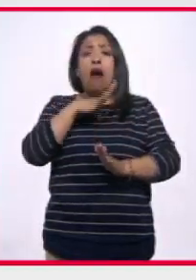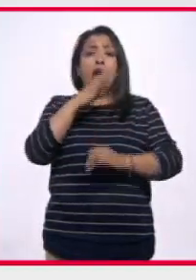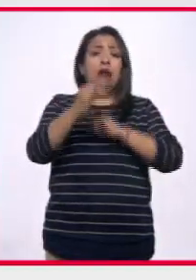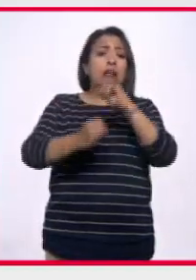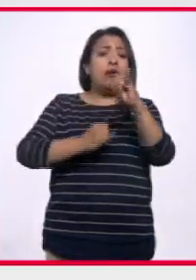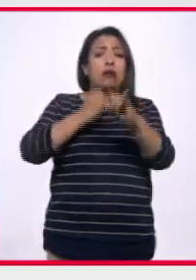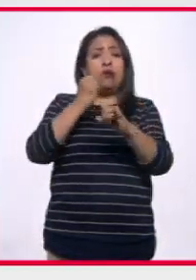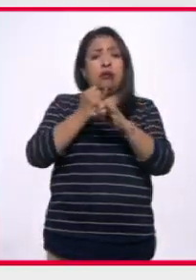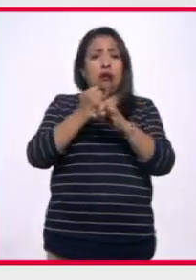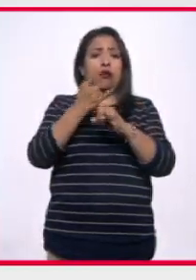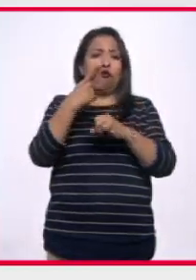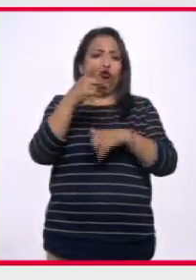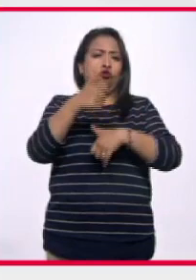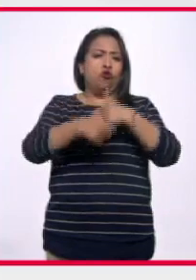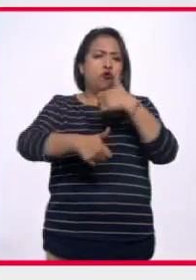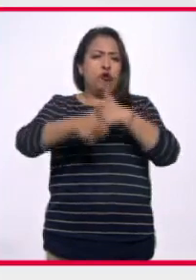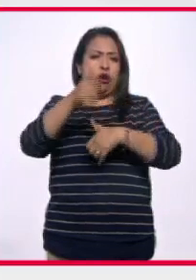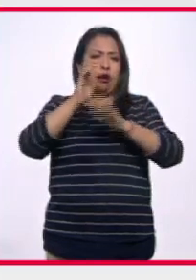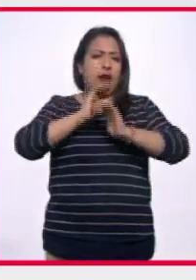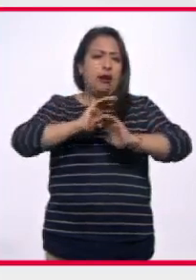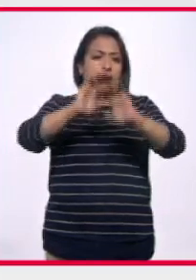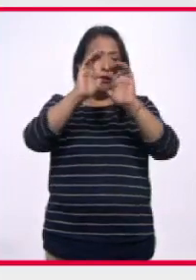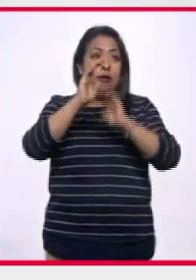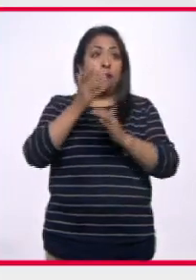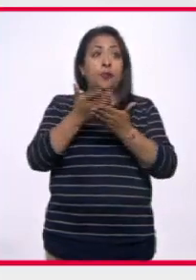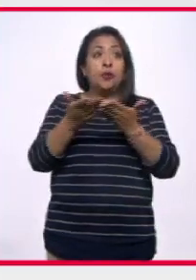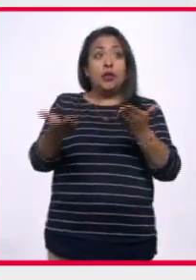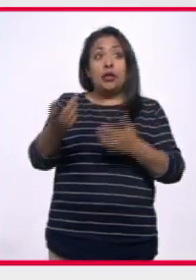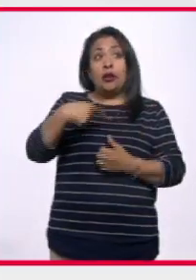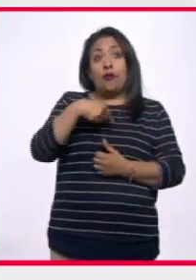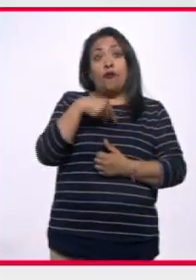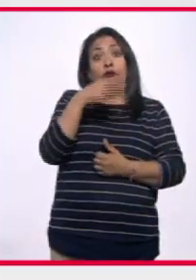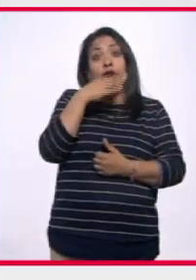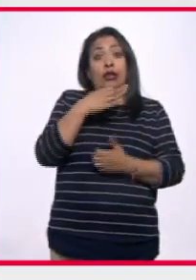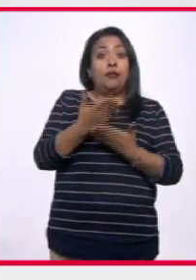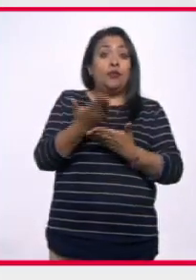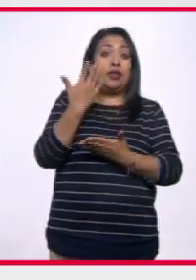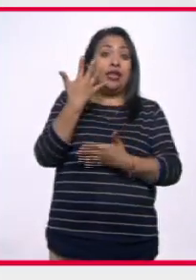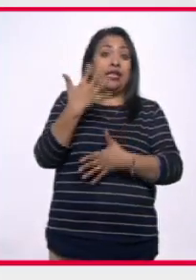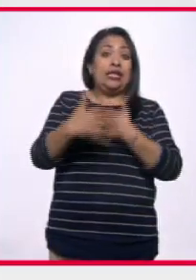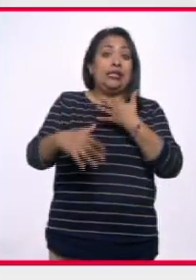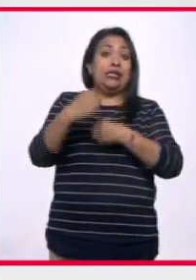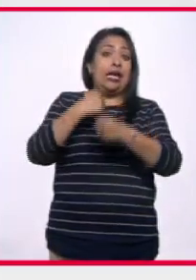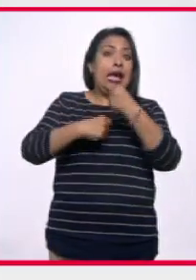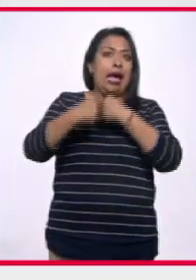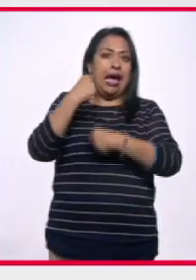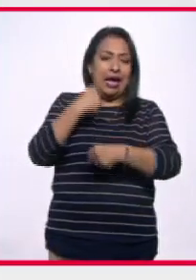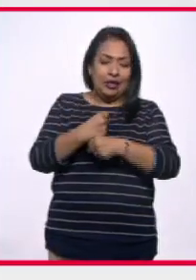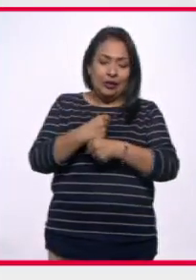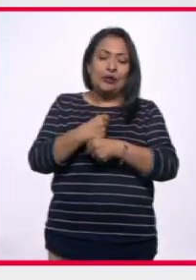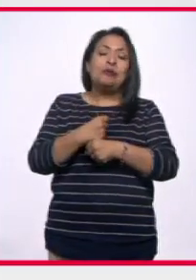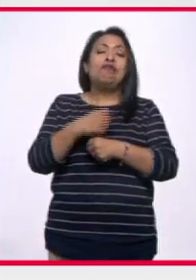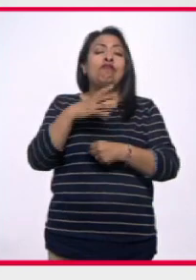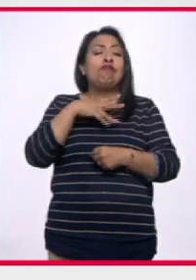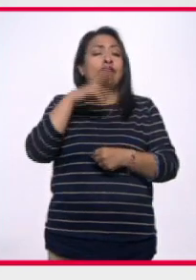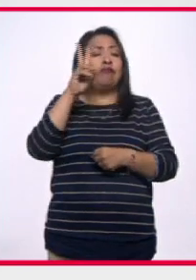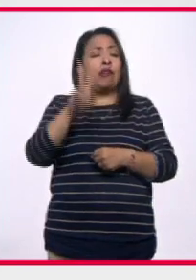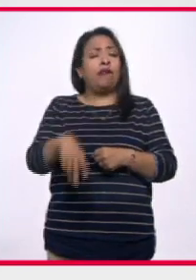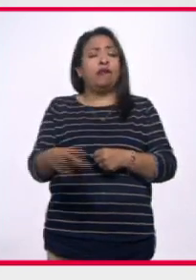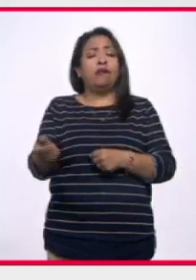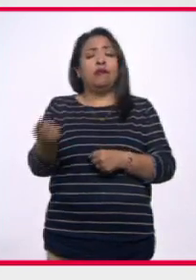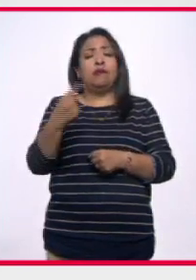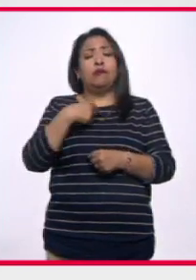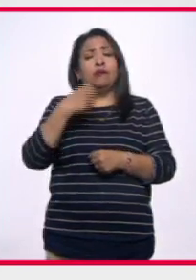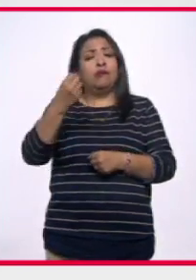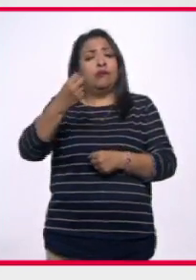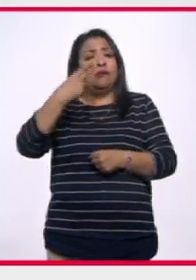internacional estamos de fiesta porque hace 15 años tuvimos la enorme dicha de